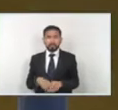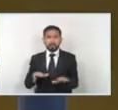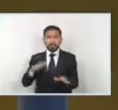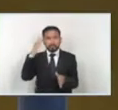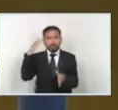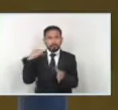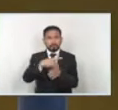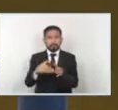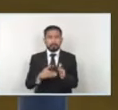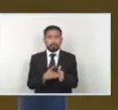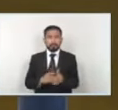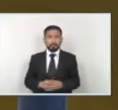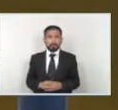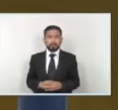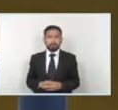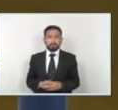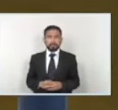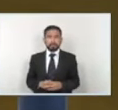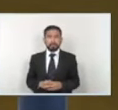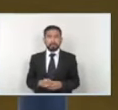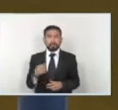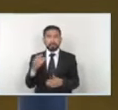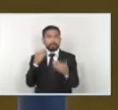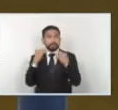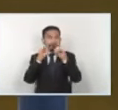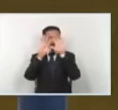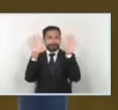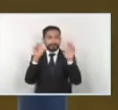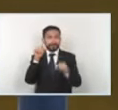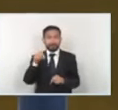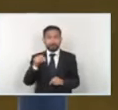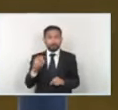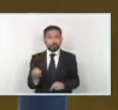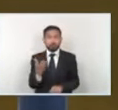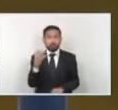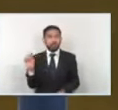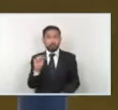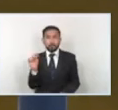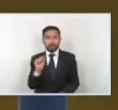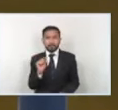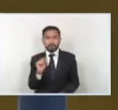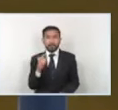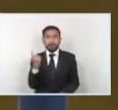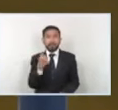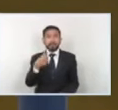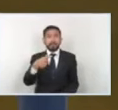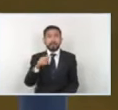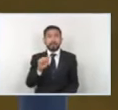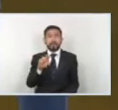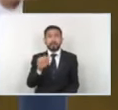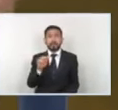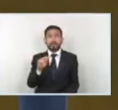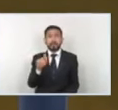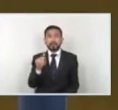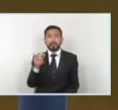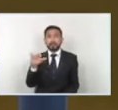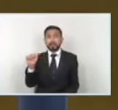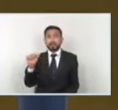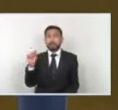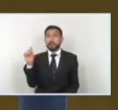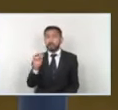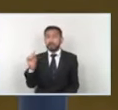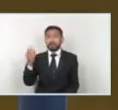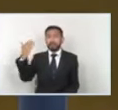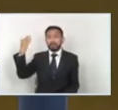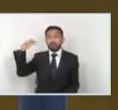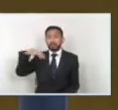Gracias, diputada. Solamente para aclarar, este no es un nuevo préstamo, este solo es una garantía de un préstamo que se dio en la